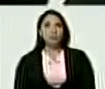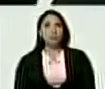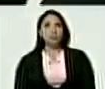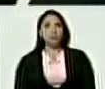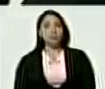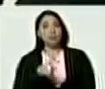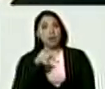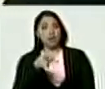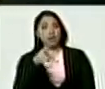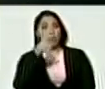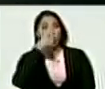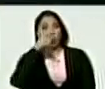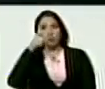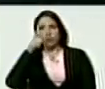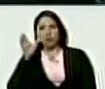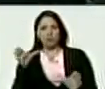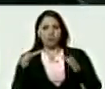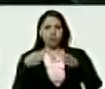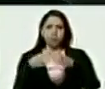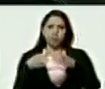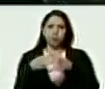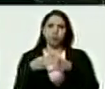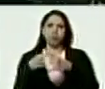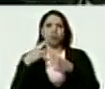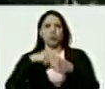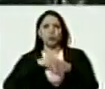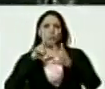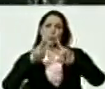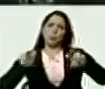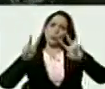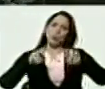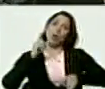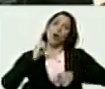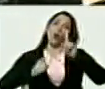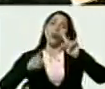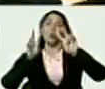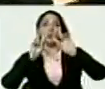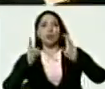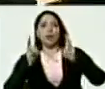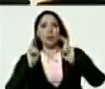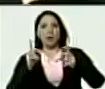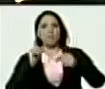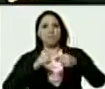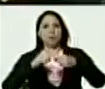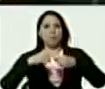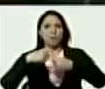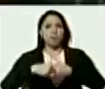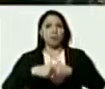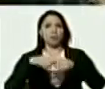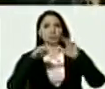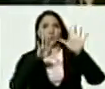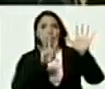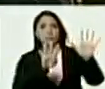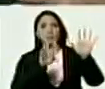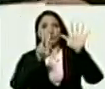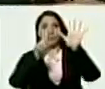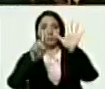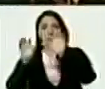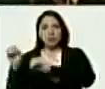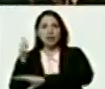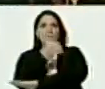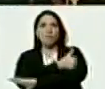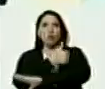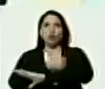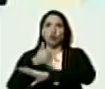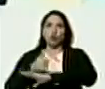ese observatorio. También estuvimos revisando algunos temas, la incorporación de 970 funcionarios